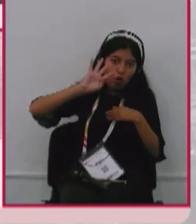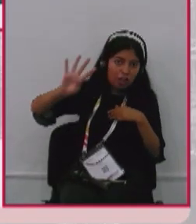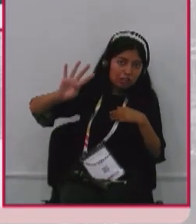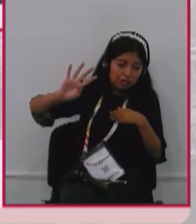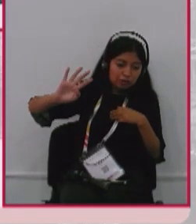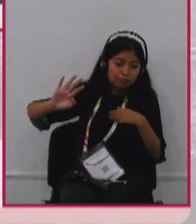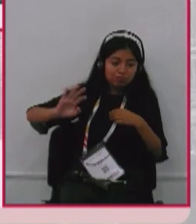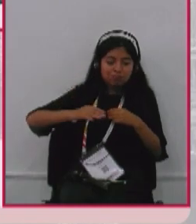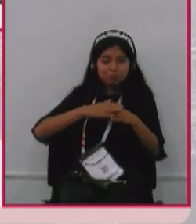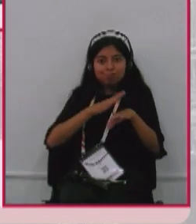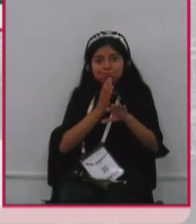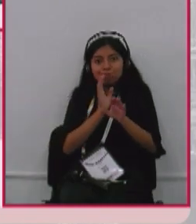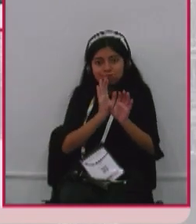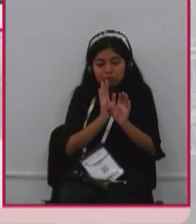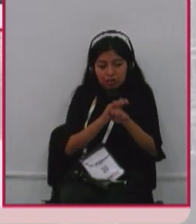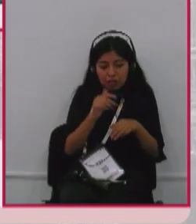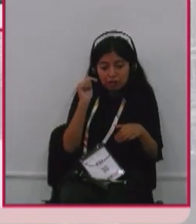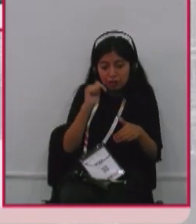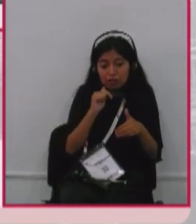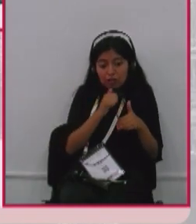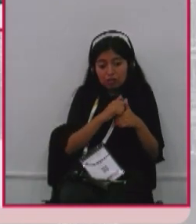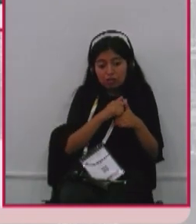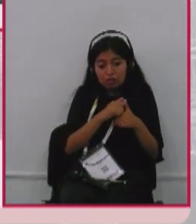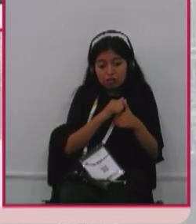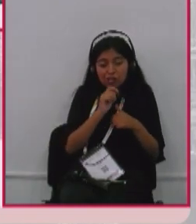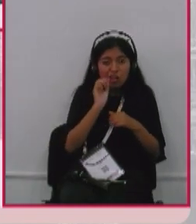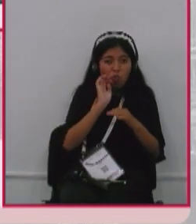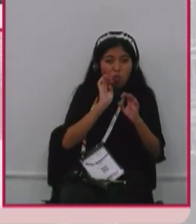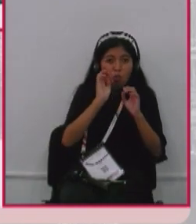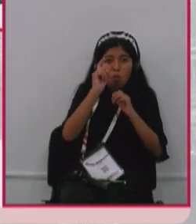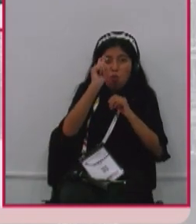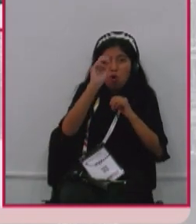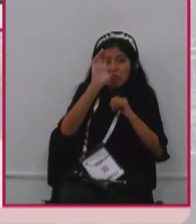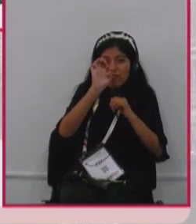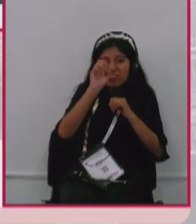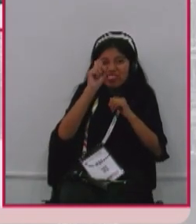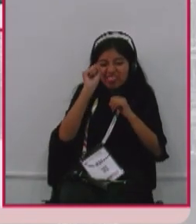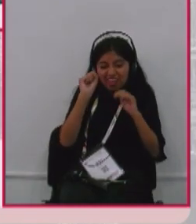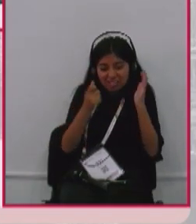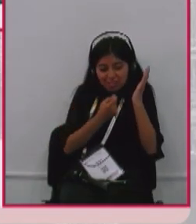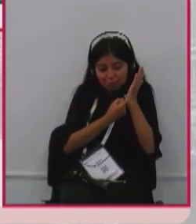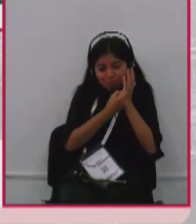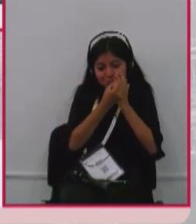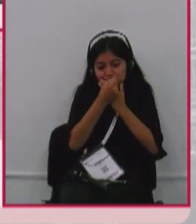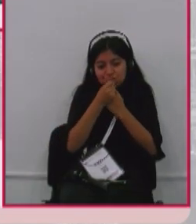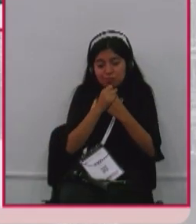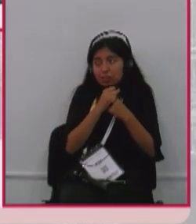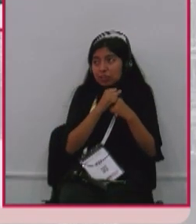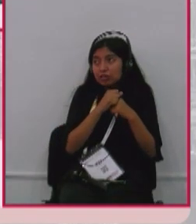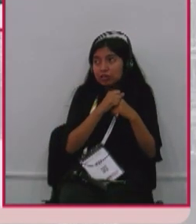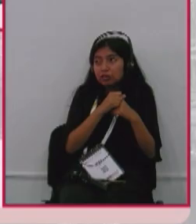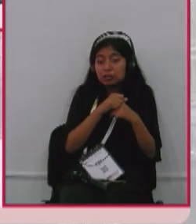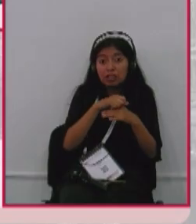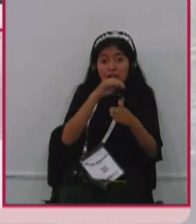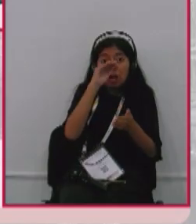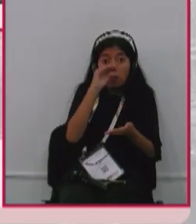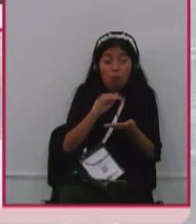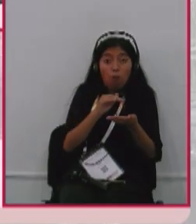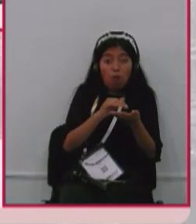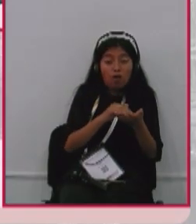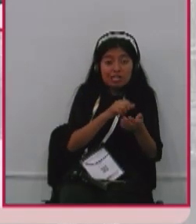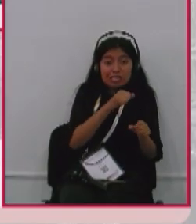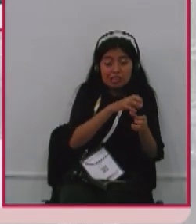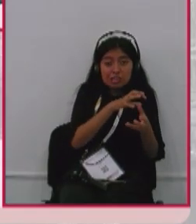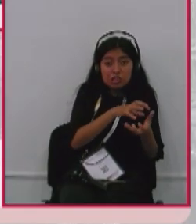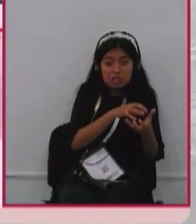la curva. Esto es en el fondo es un test de dilución. Lo que hacemos es bajar el porcentaje de sólido